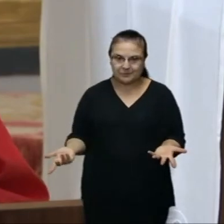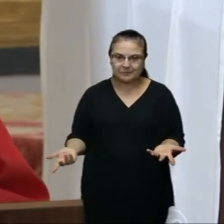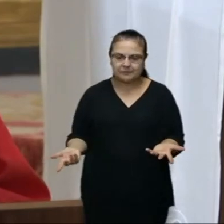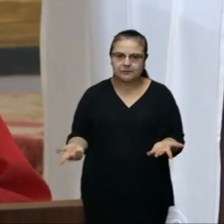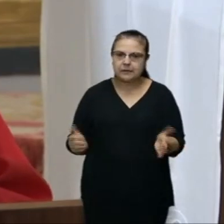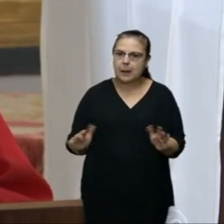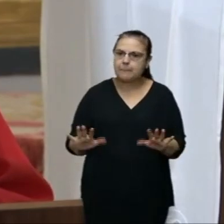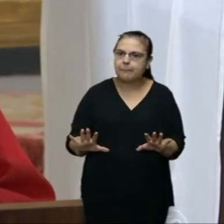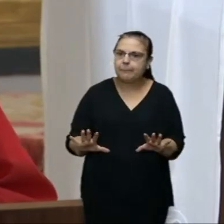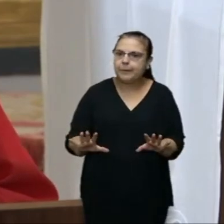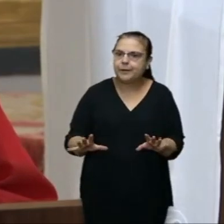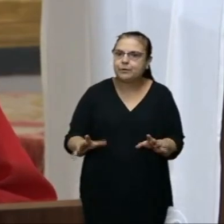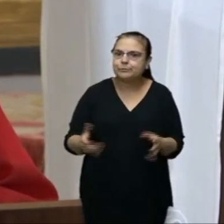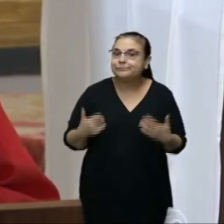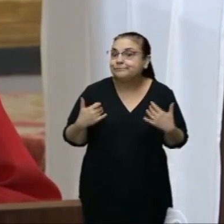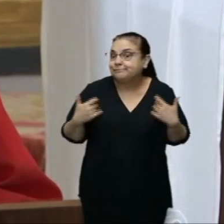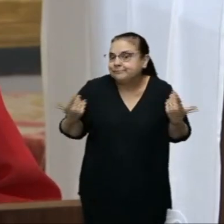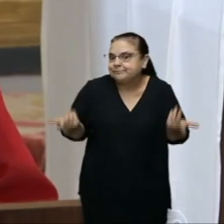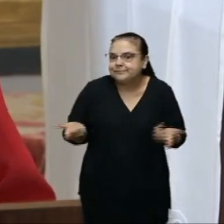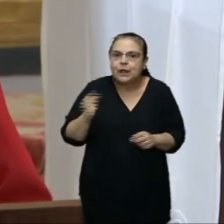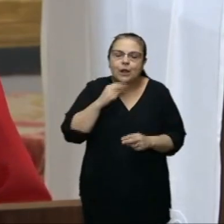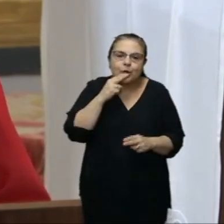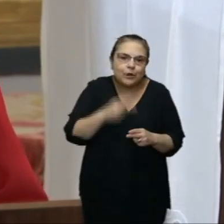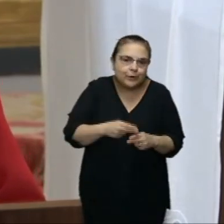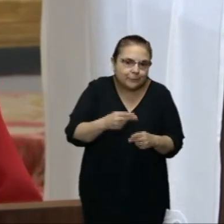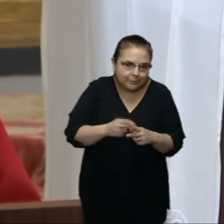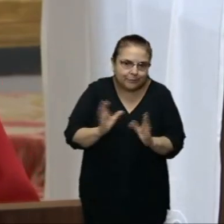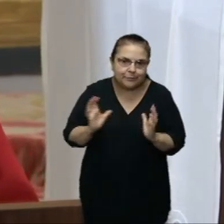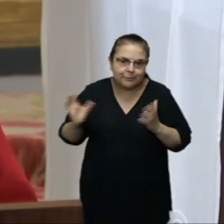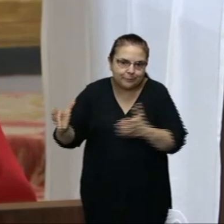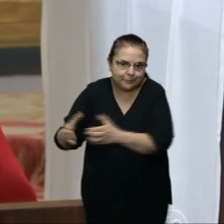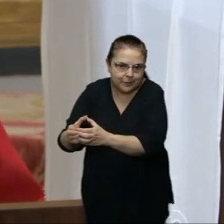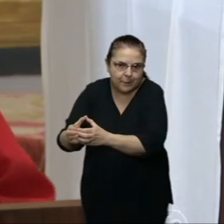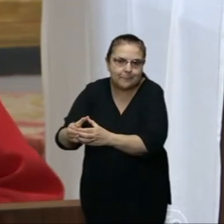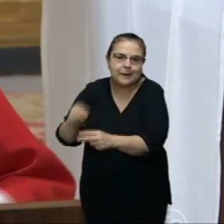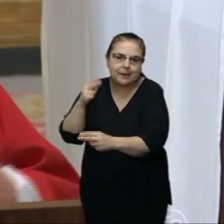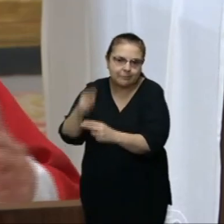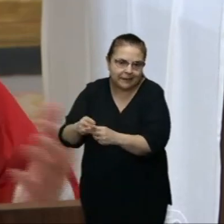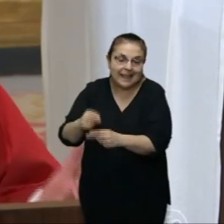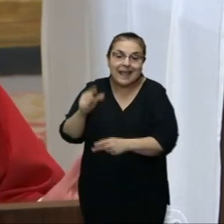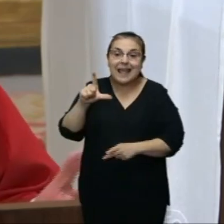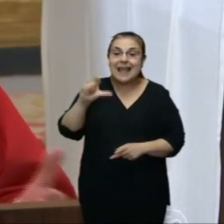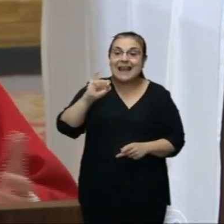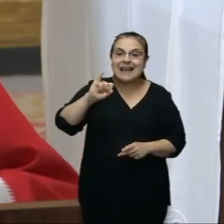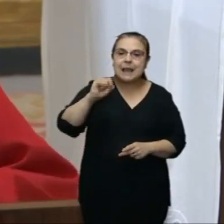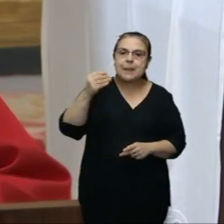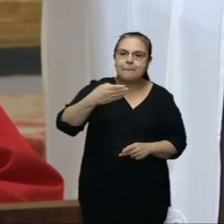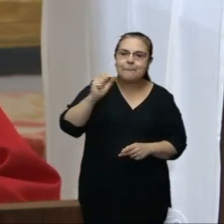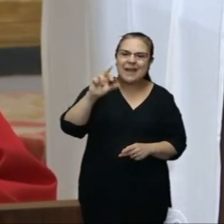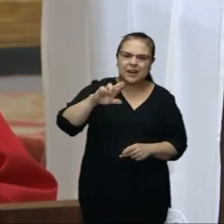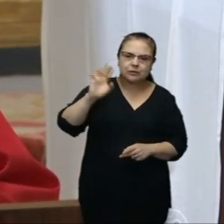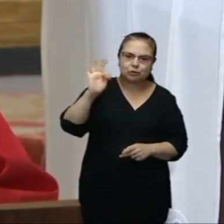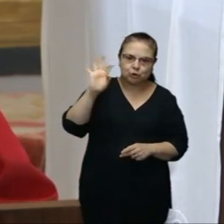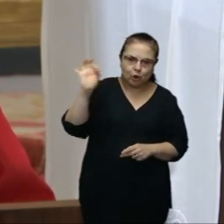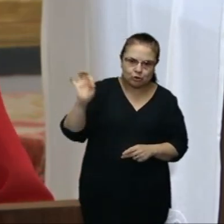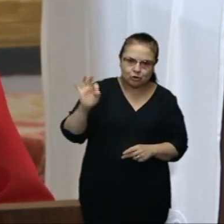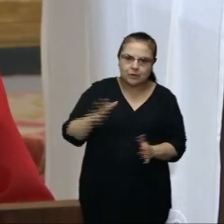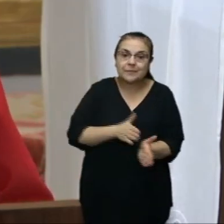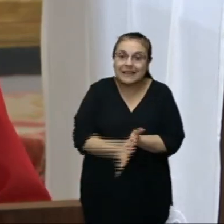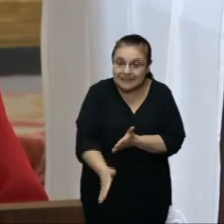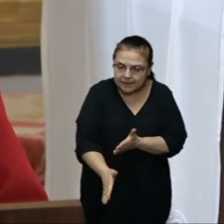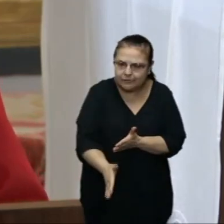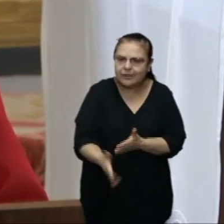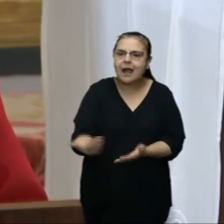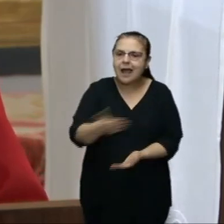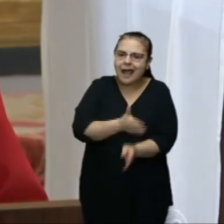Pero hay unos cuantos de la sinagoga, los llamados libertos, es decir, que habían sido esclavos y habían conseguido la